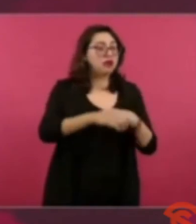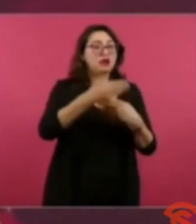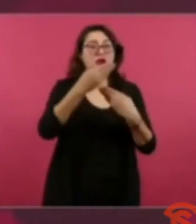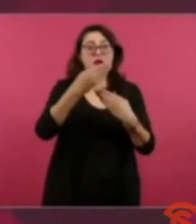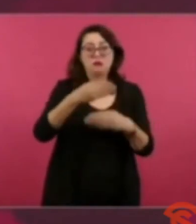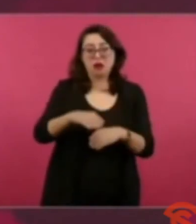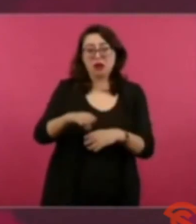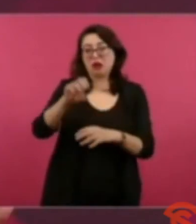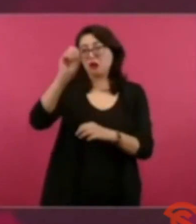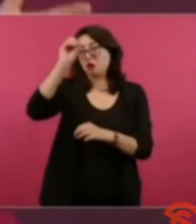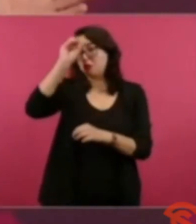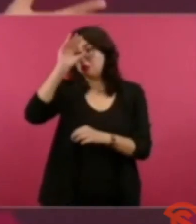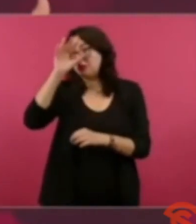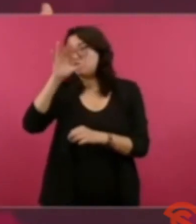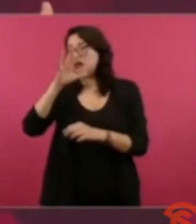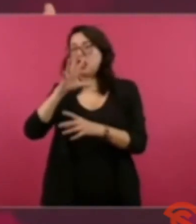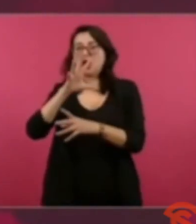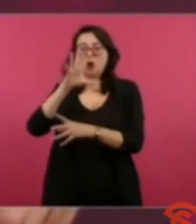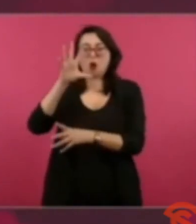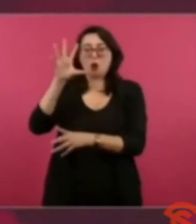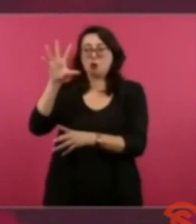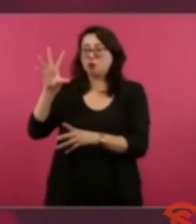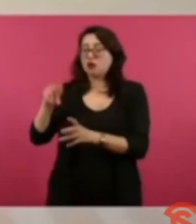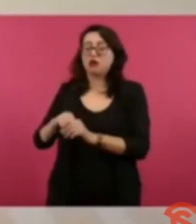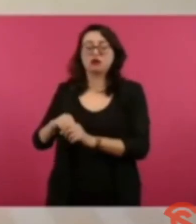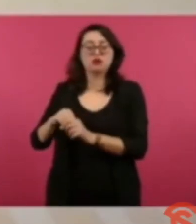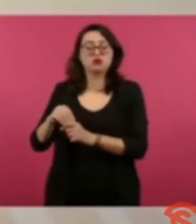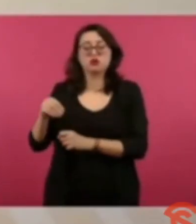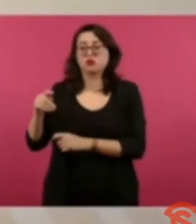Imagínense entregarle a dos empresas